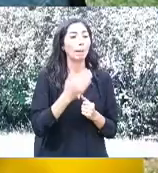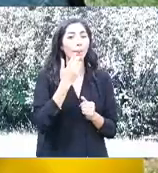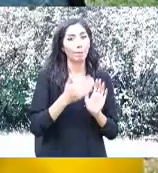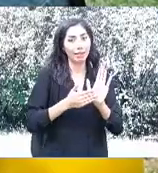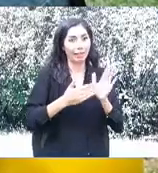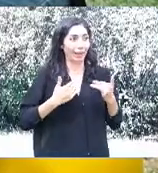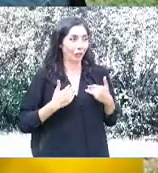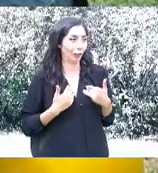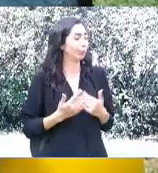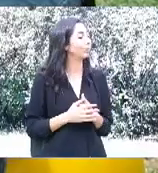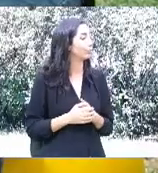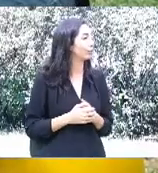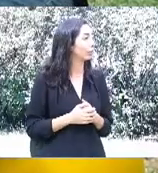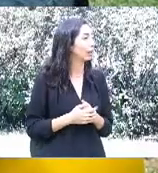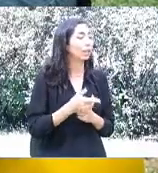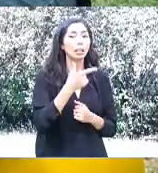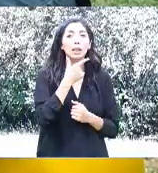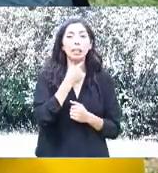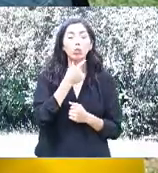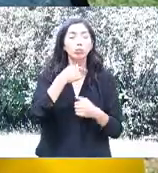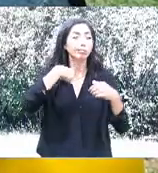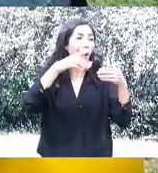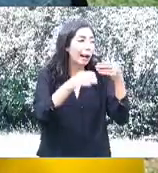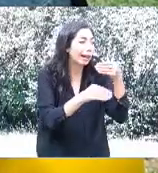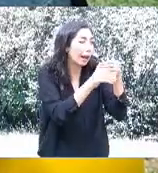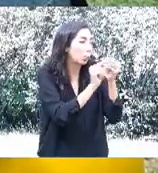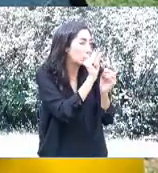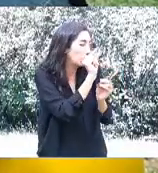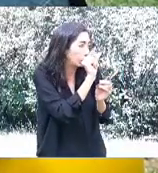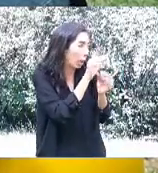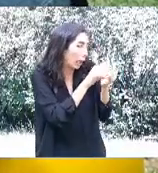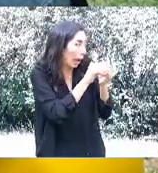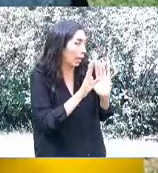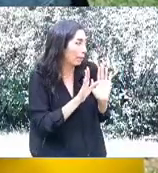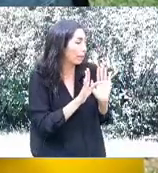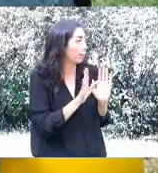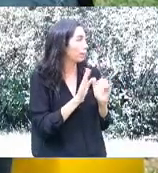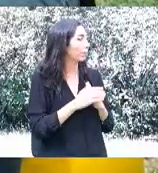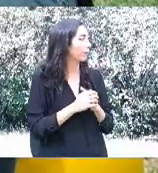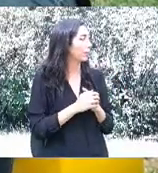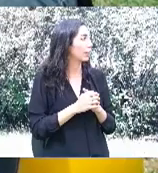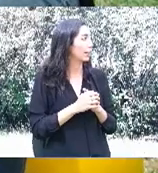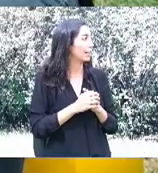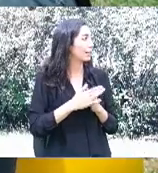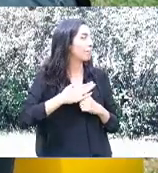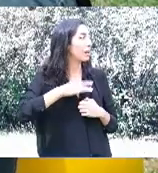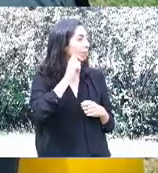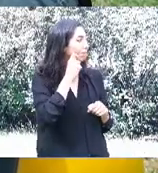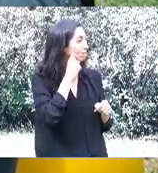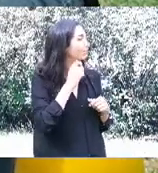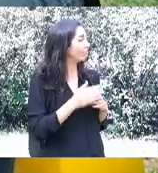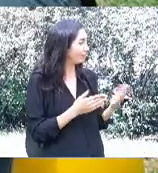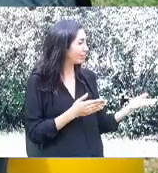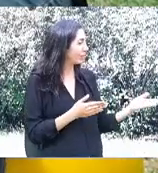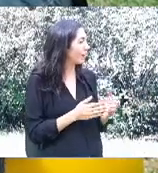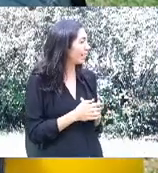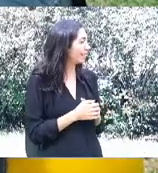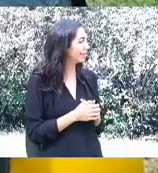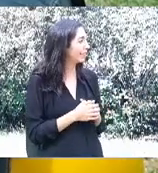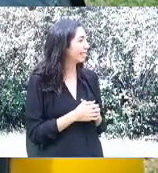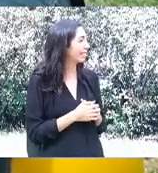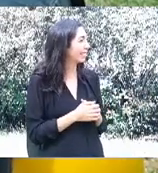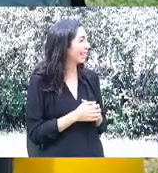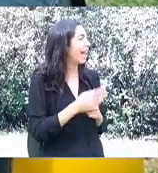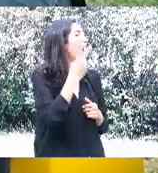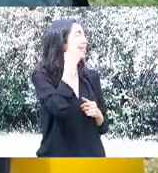presentación y quisiera también agregar una cosita a la presentación que es mi apodo en lengua de señas ya que